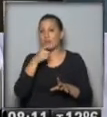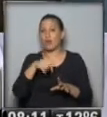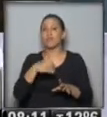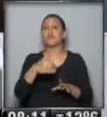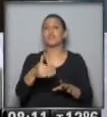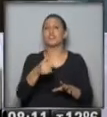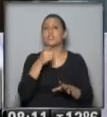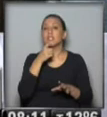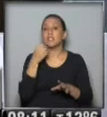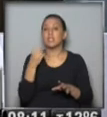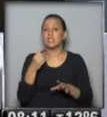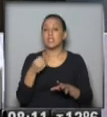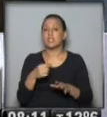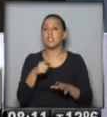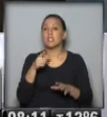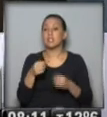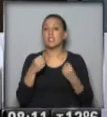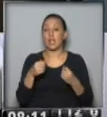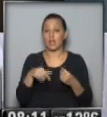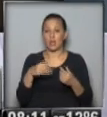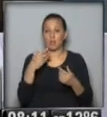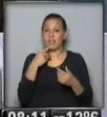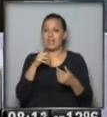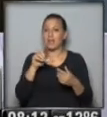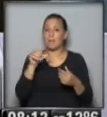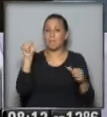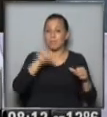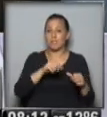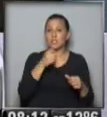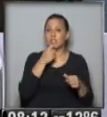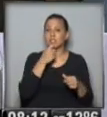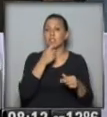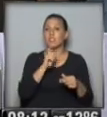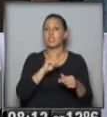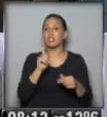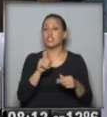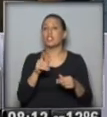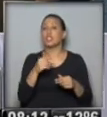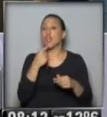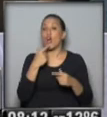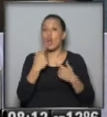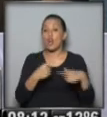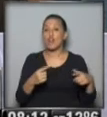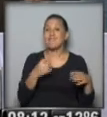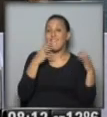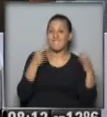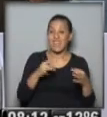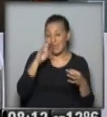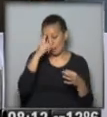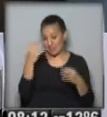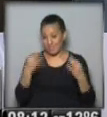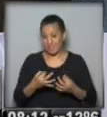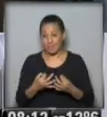teniendo en cuenta que el prestigio está en juego particularmente si no salen las cosas hipotéticamente el independiente